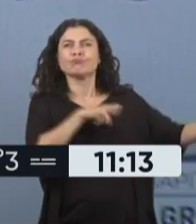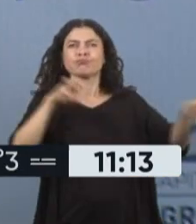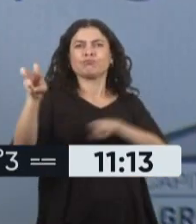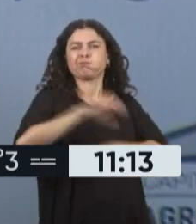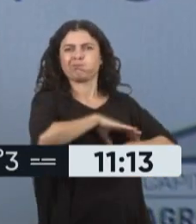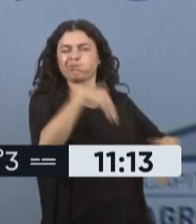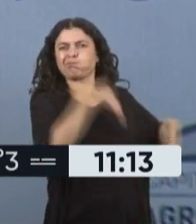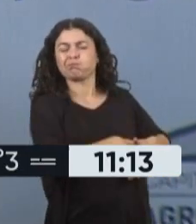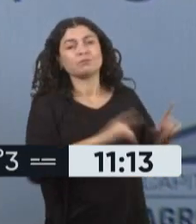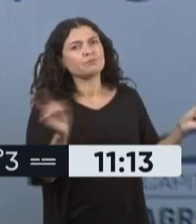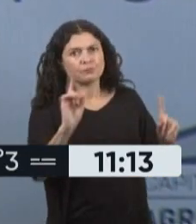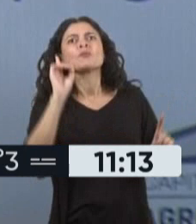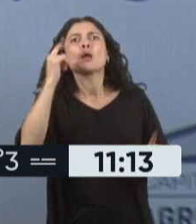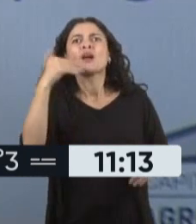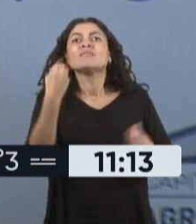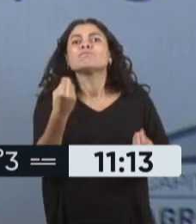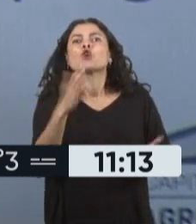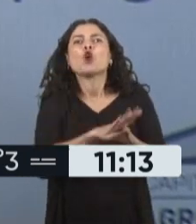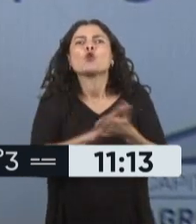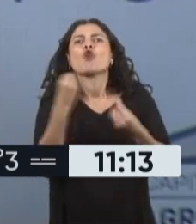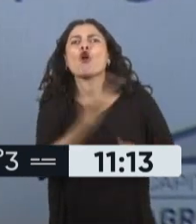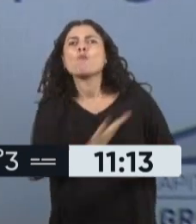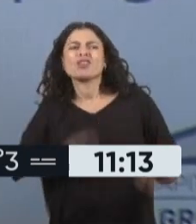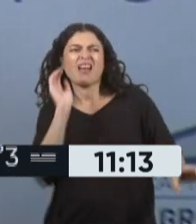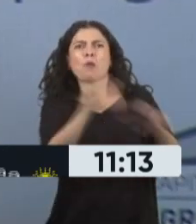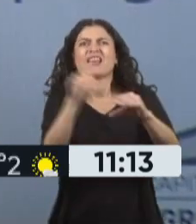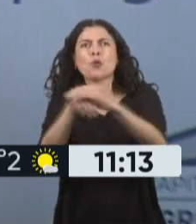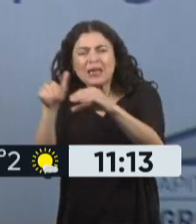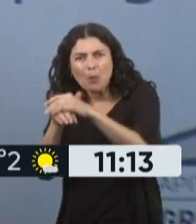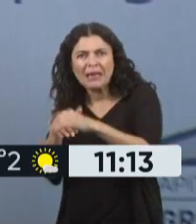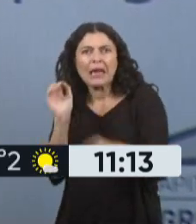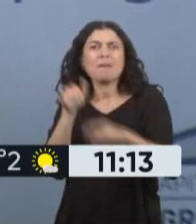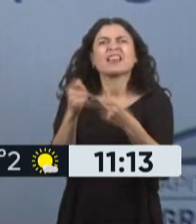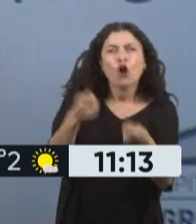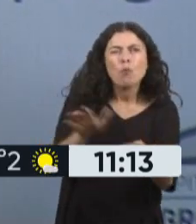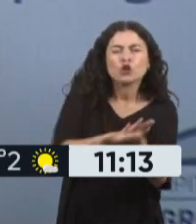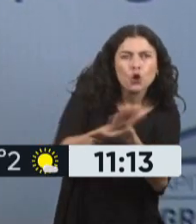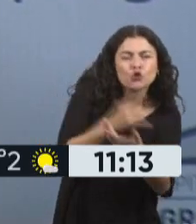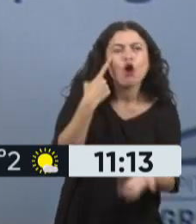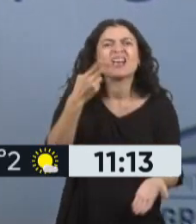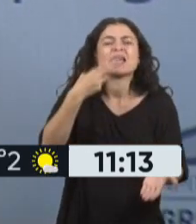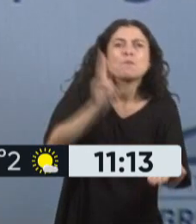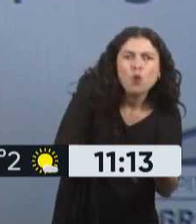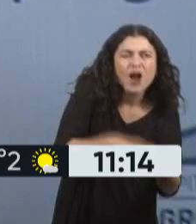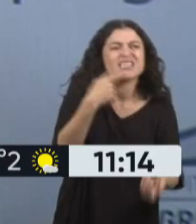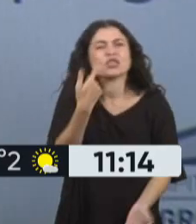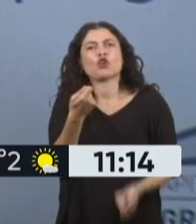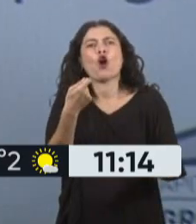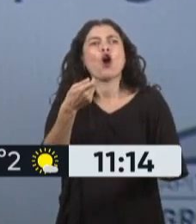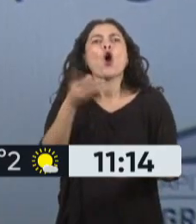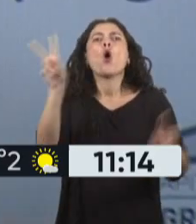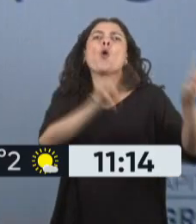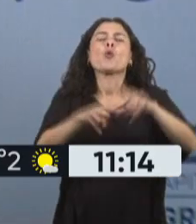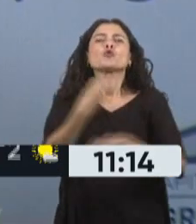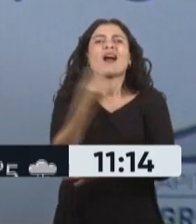industrias, energía, implementar subsidios encubiertos en forma de empleo público y pagar por cualquier otro proyecto delirante del político de